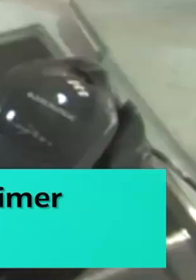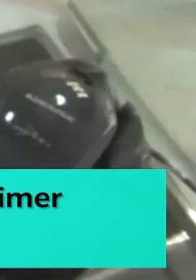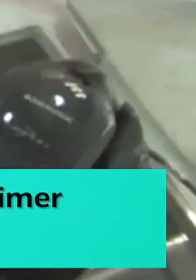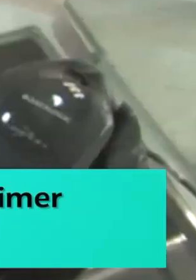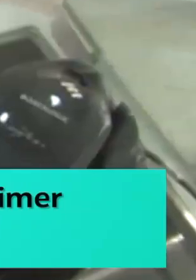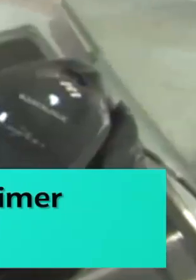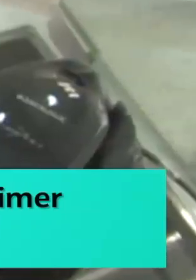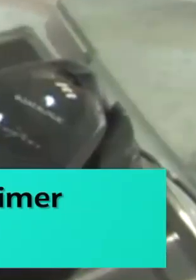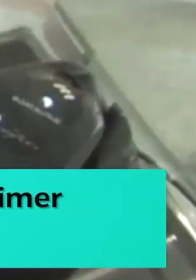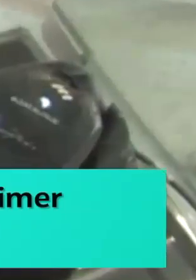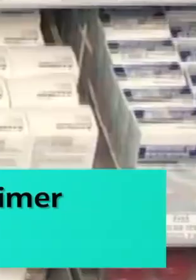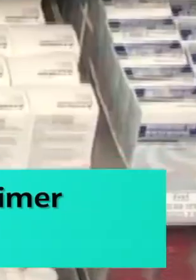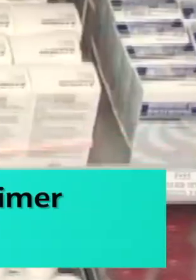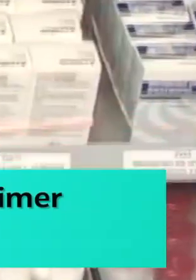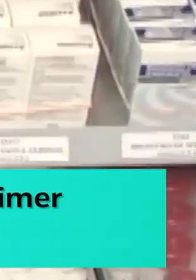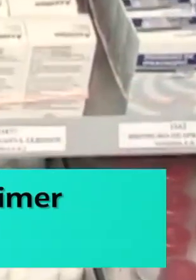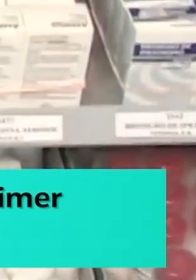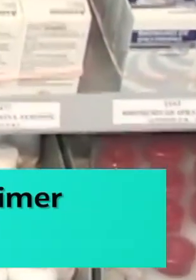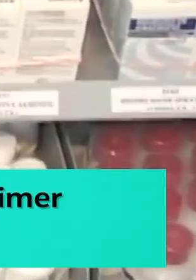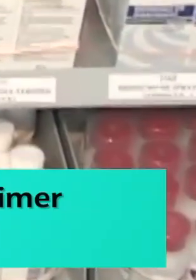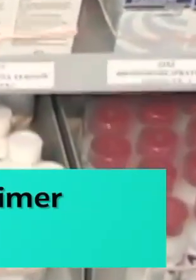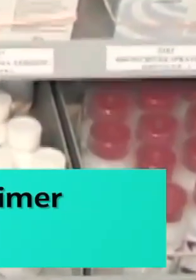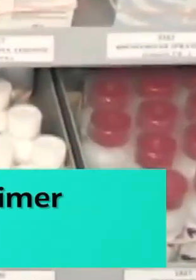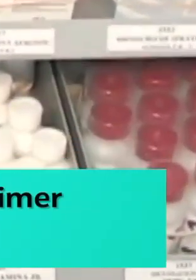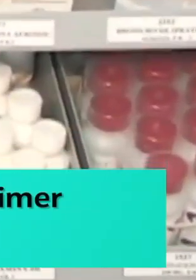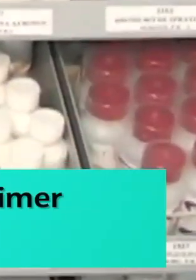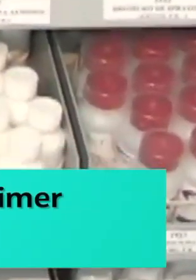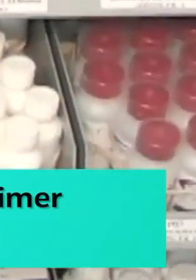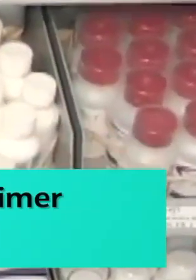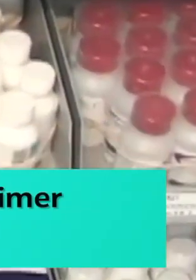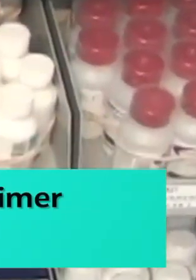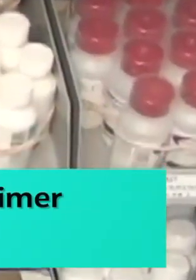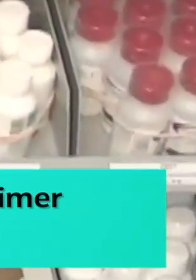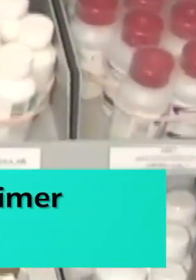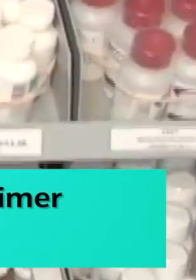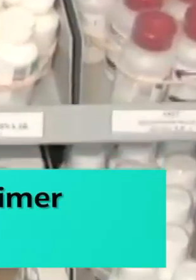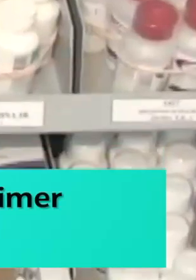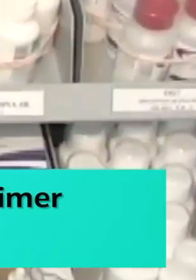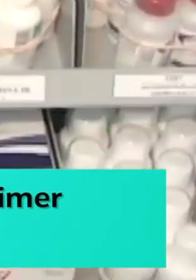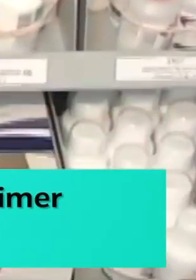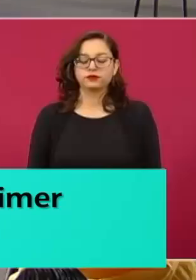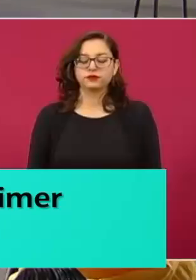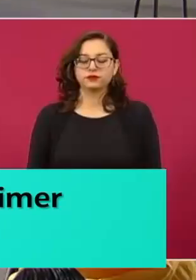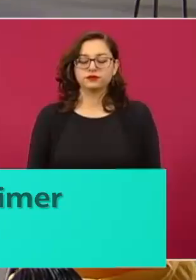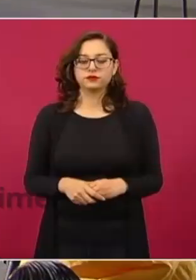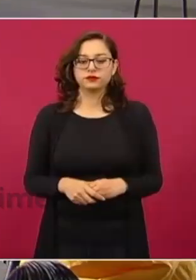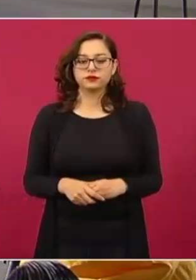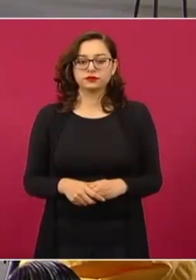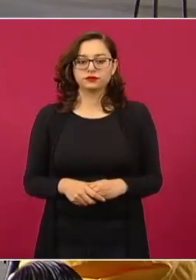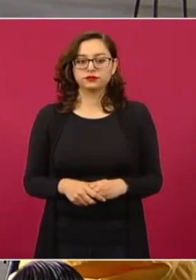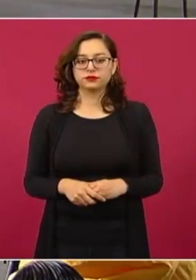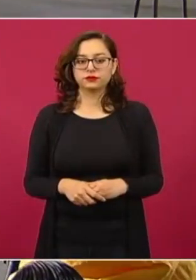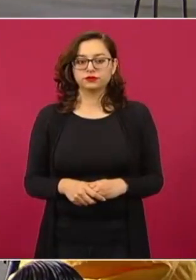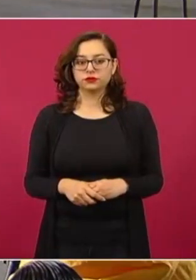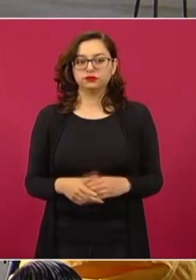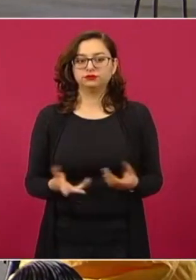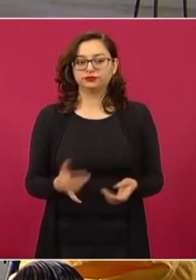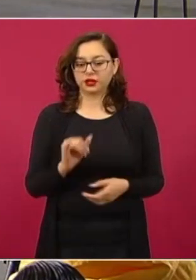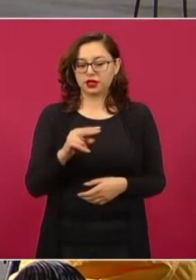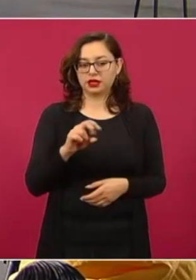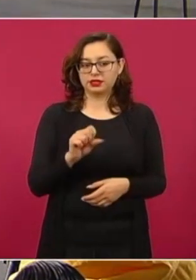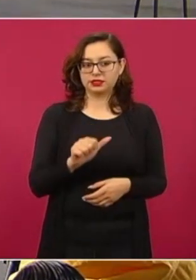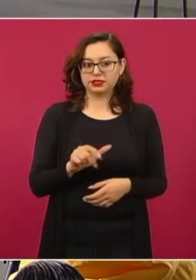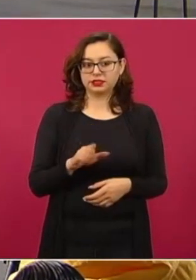contratos y acuerdos que ha hecho el gobierno de mexico promoverán su distribución en todo el territorio aseguró el secretario de salud federal